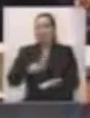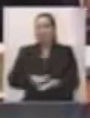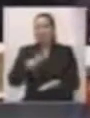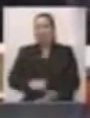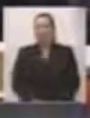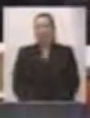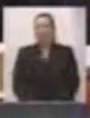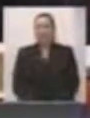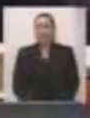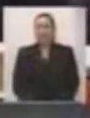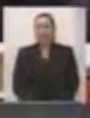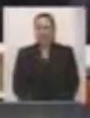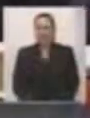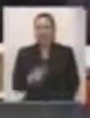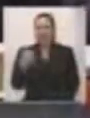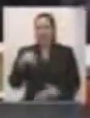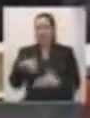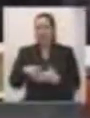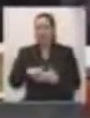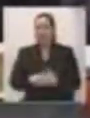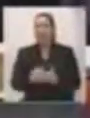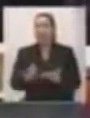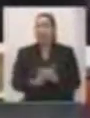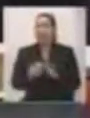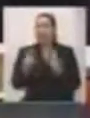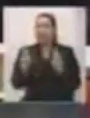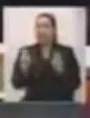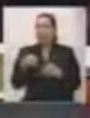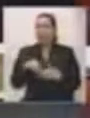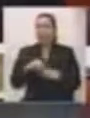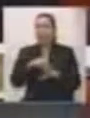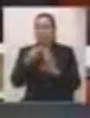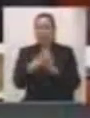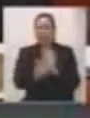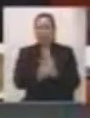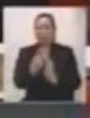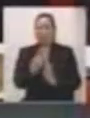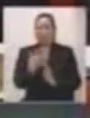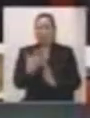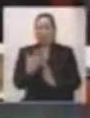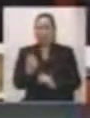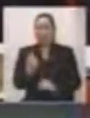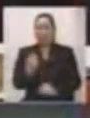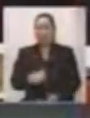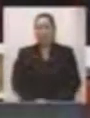aprobado en primera votación el nuevo texto sustitutorio del proyecto de ley